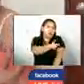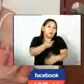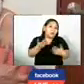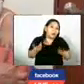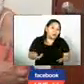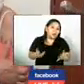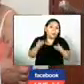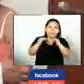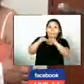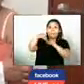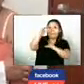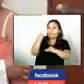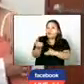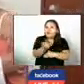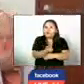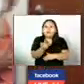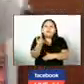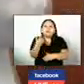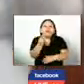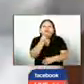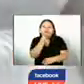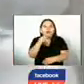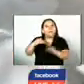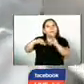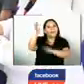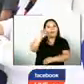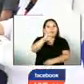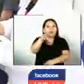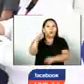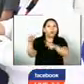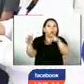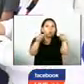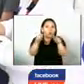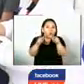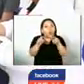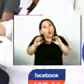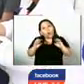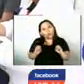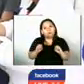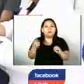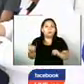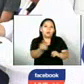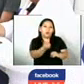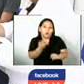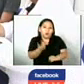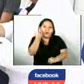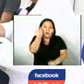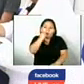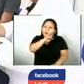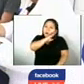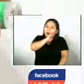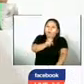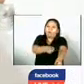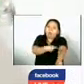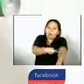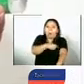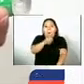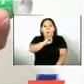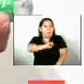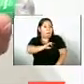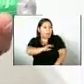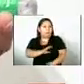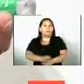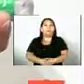mayores de edad mayores de 50 años y también con aquellas que padecen enfermedades crónicas pero